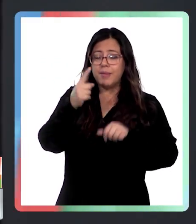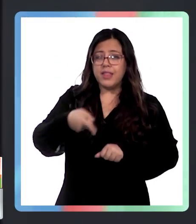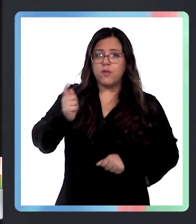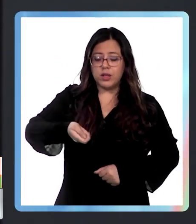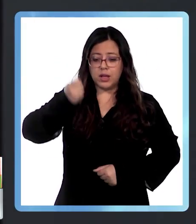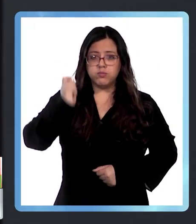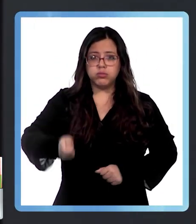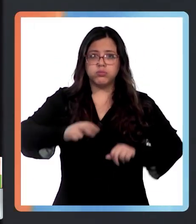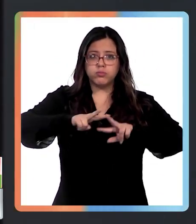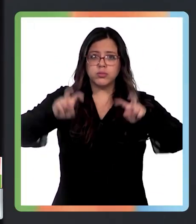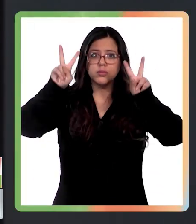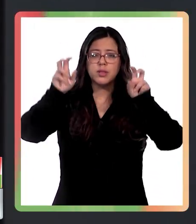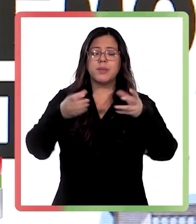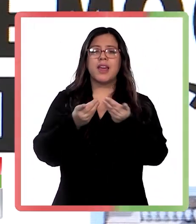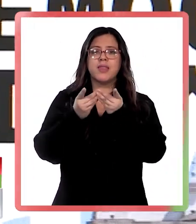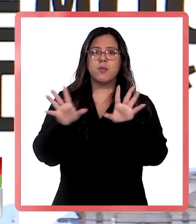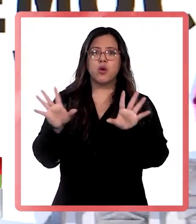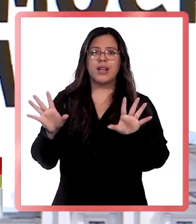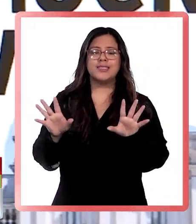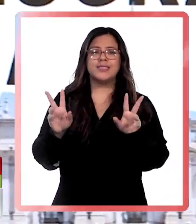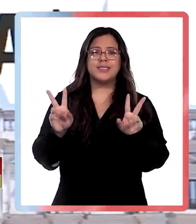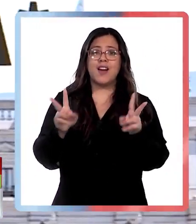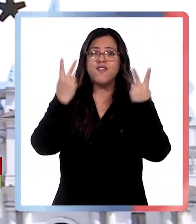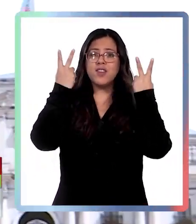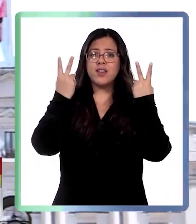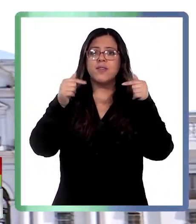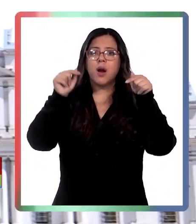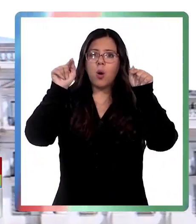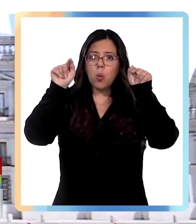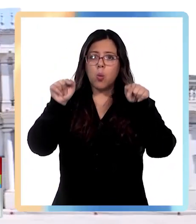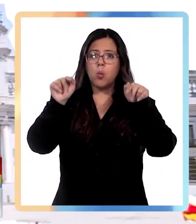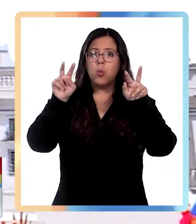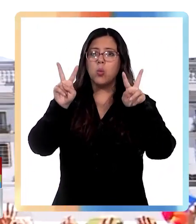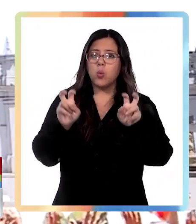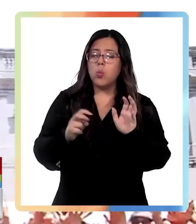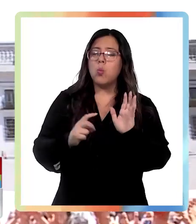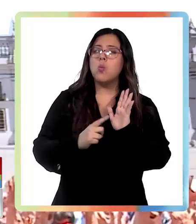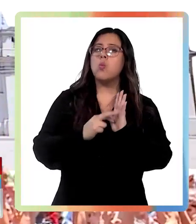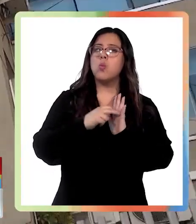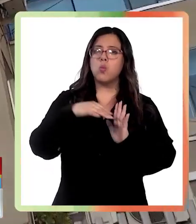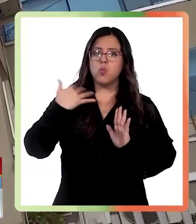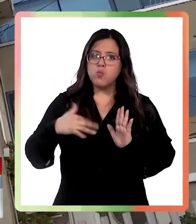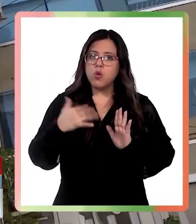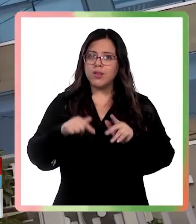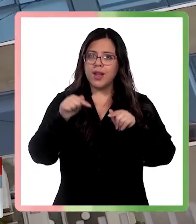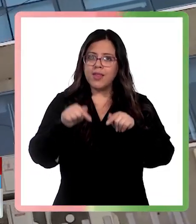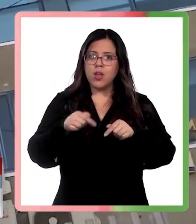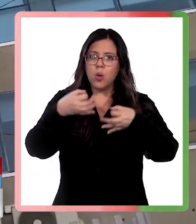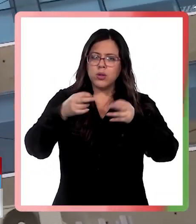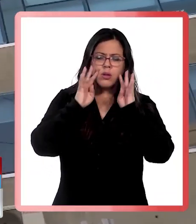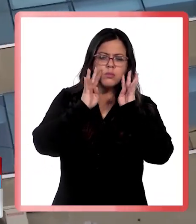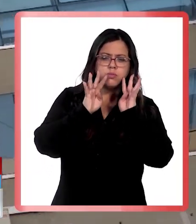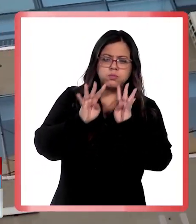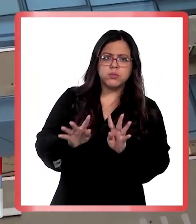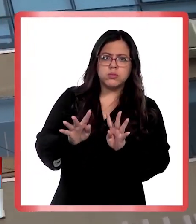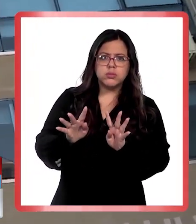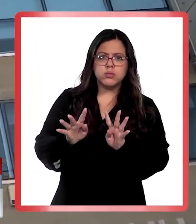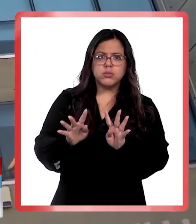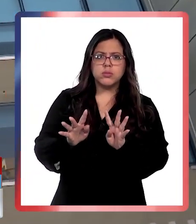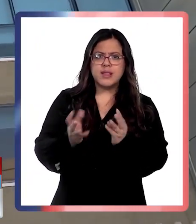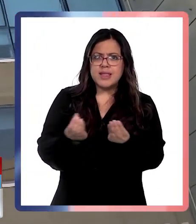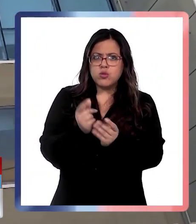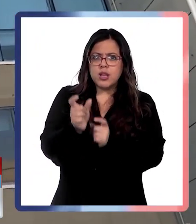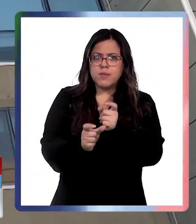la investigación en la arista Democracia Viva establece un paso clave en la continuidad de este caso de alto perfil, que captó la